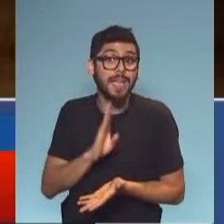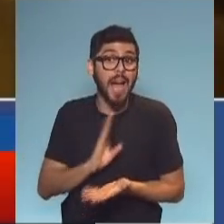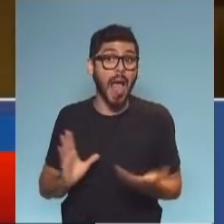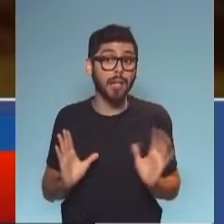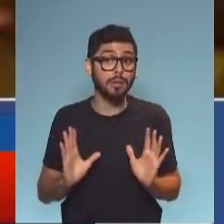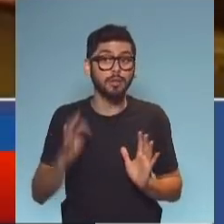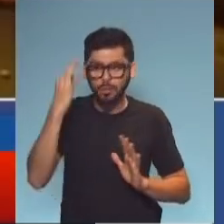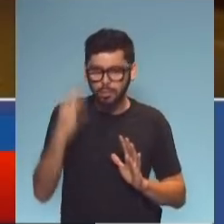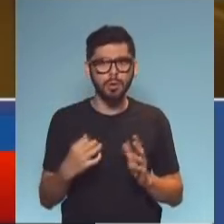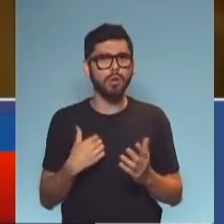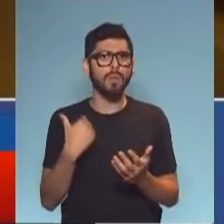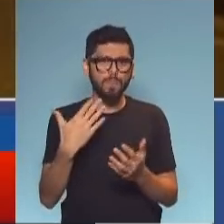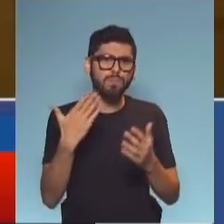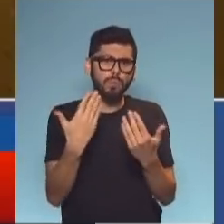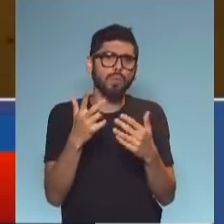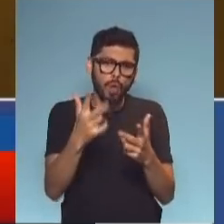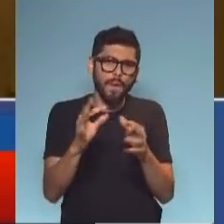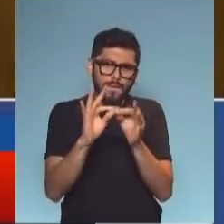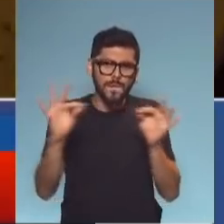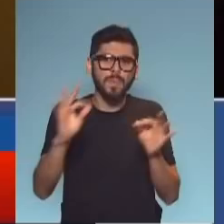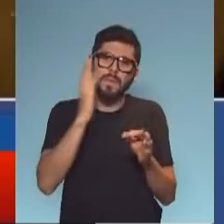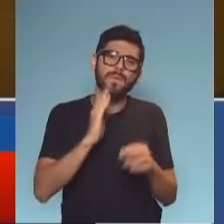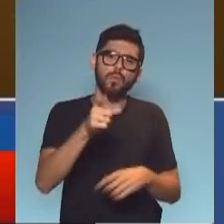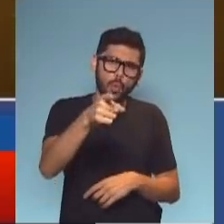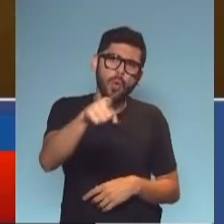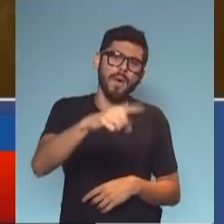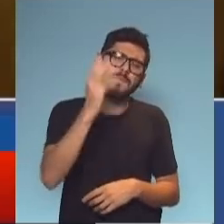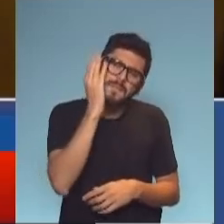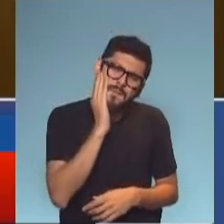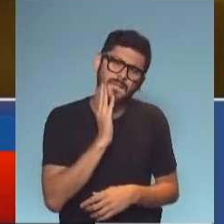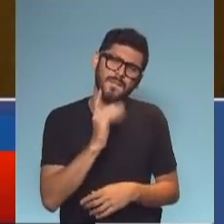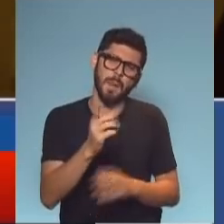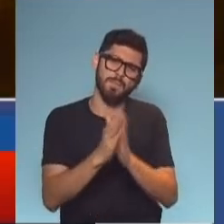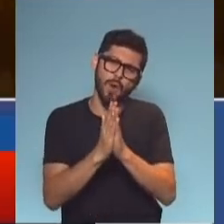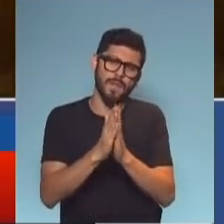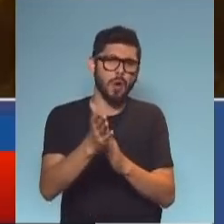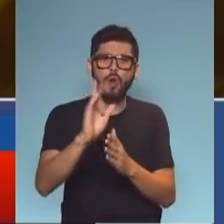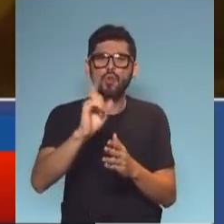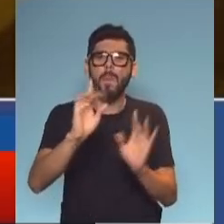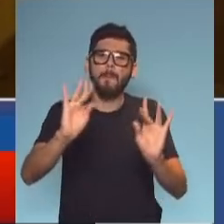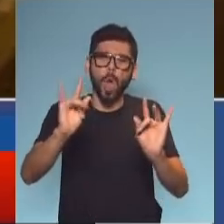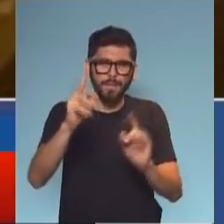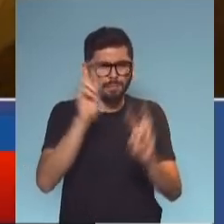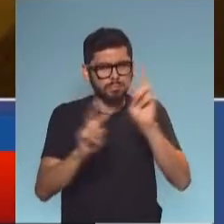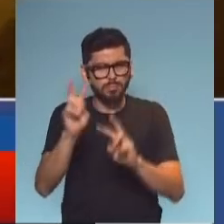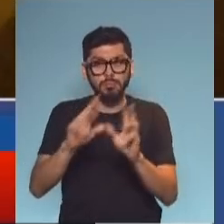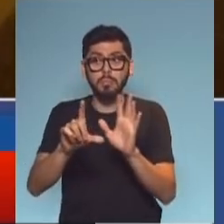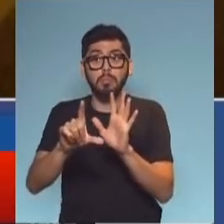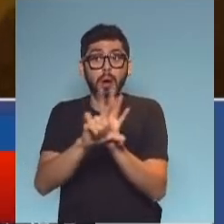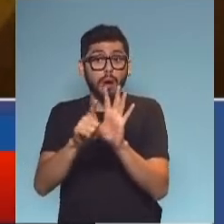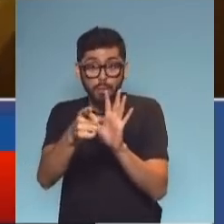puedo citarles y les pido por favor que averigüen, y no les va a costar mucho encontrar